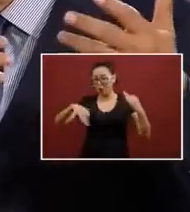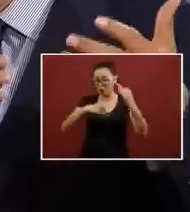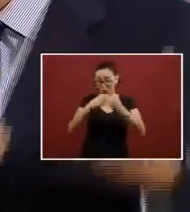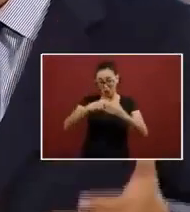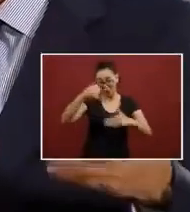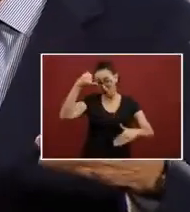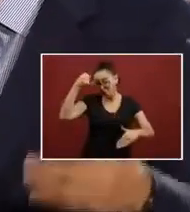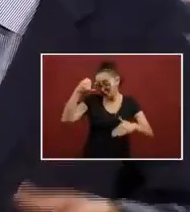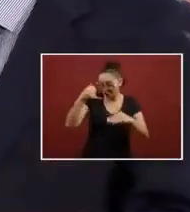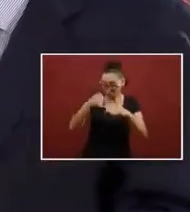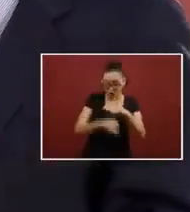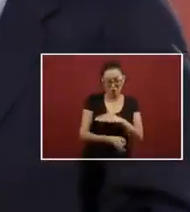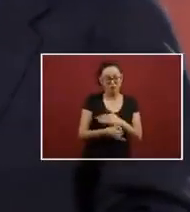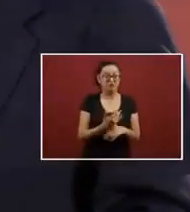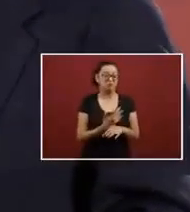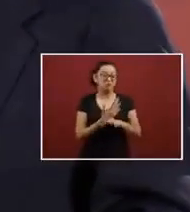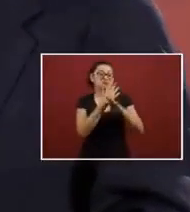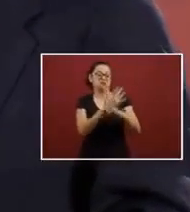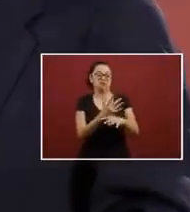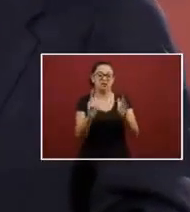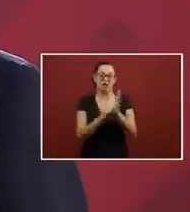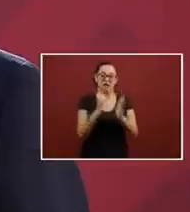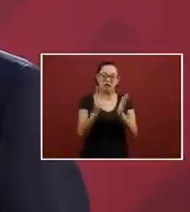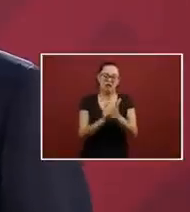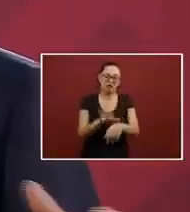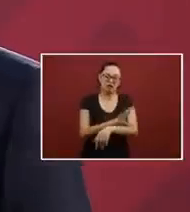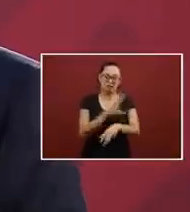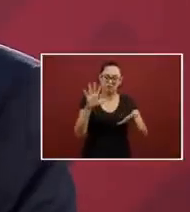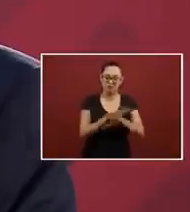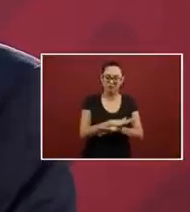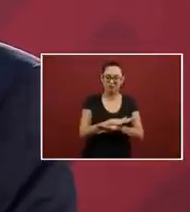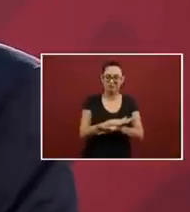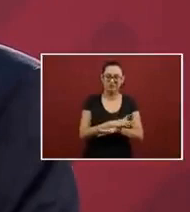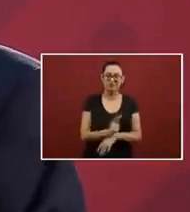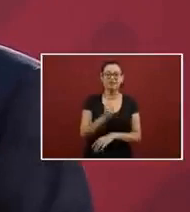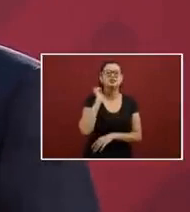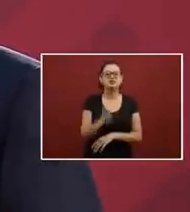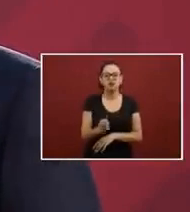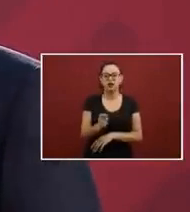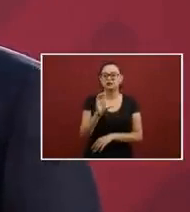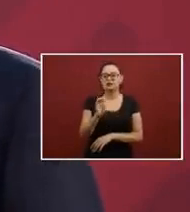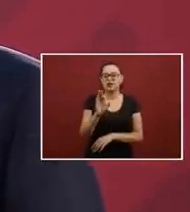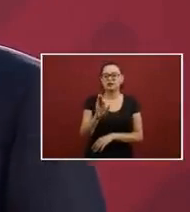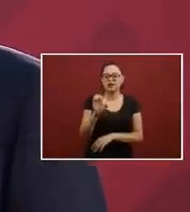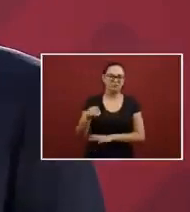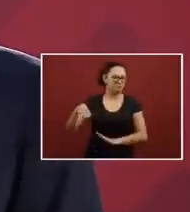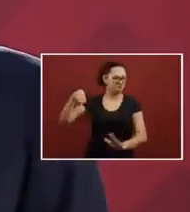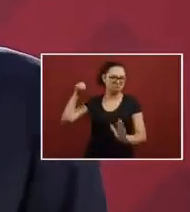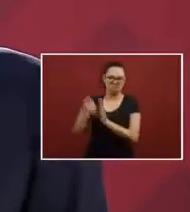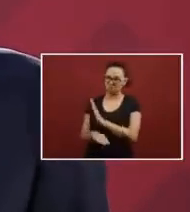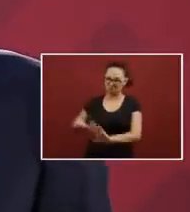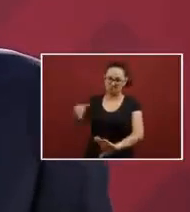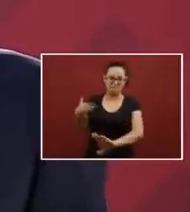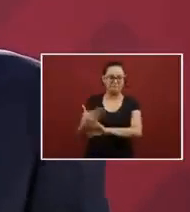la llamada reforma energética. O sea, querían acabar con la Comisión Federal. Les hablaba